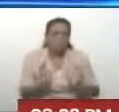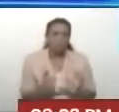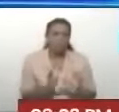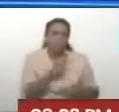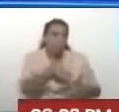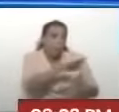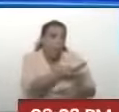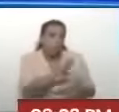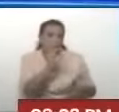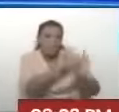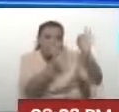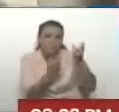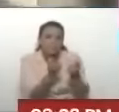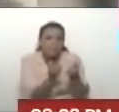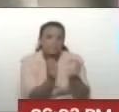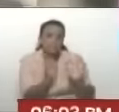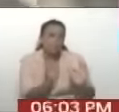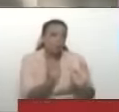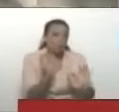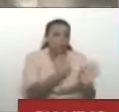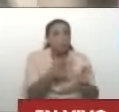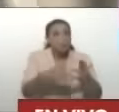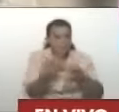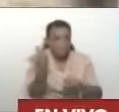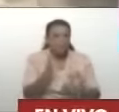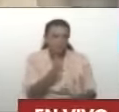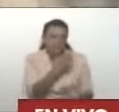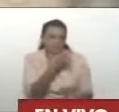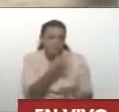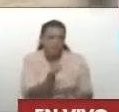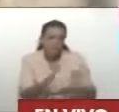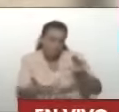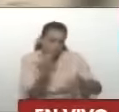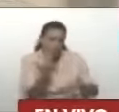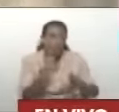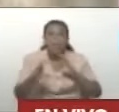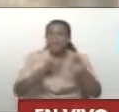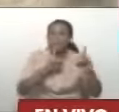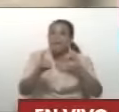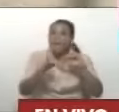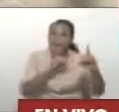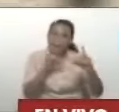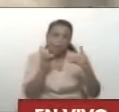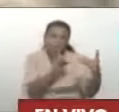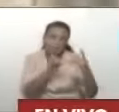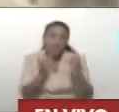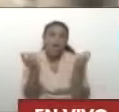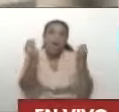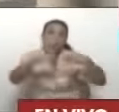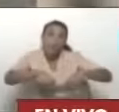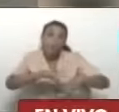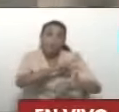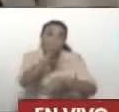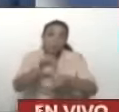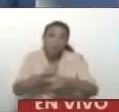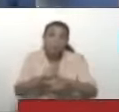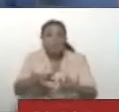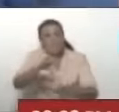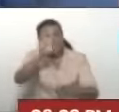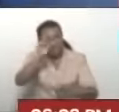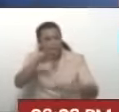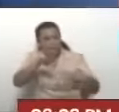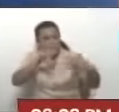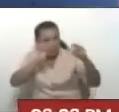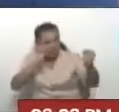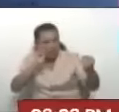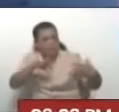de logística. Creo que es el método. El método es el diálogo nacional, el acuerdo nacional, el entendimiento